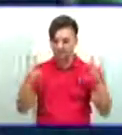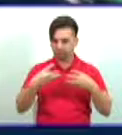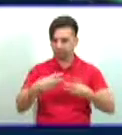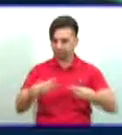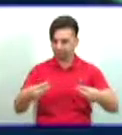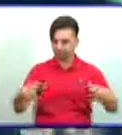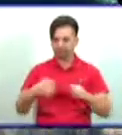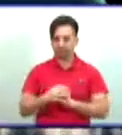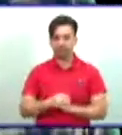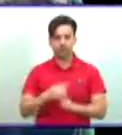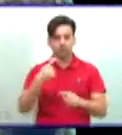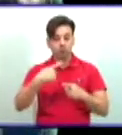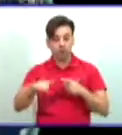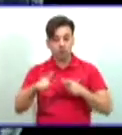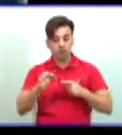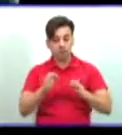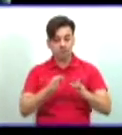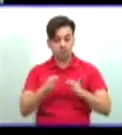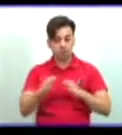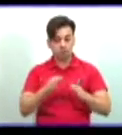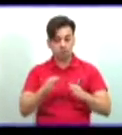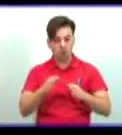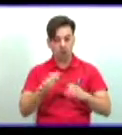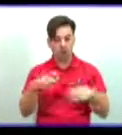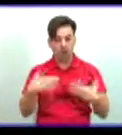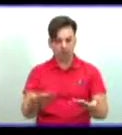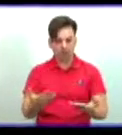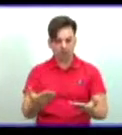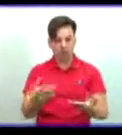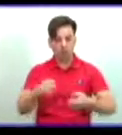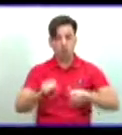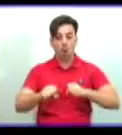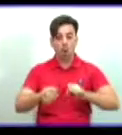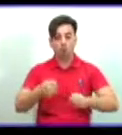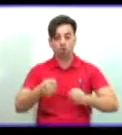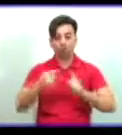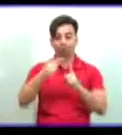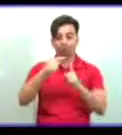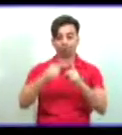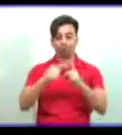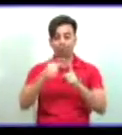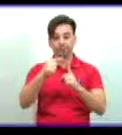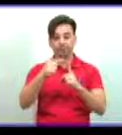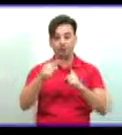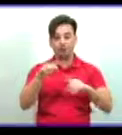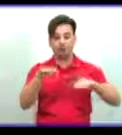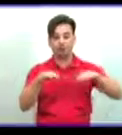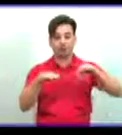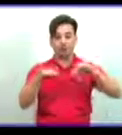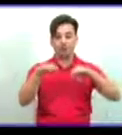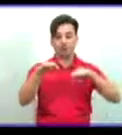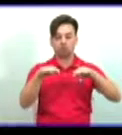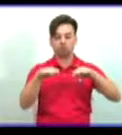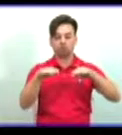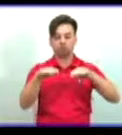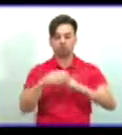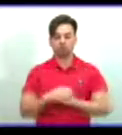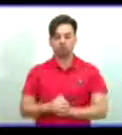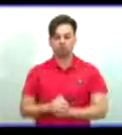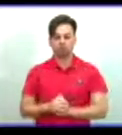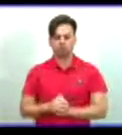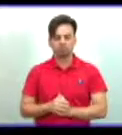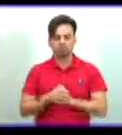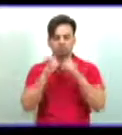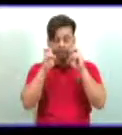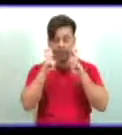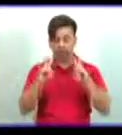Otra de las funciones de la atmósfera es la de mantener la temperatura en el planeta. Sin ella, la vida en la Tierra sería imposible debido a las grandes diferencias de